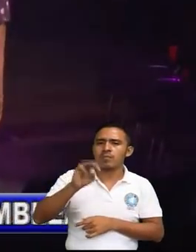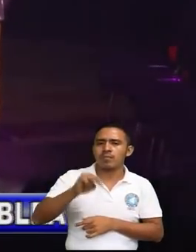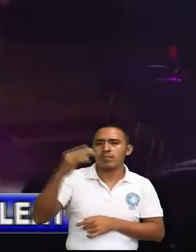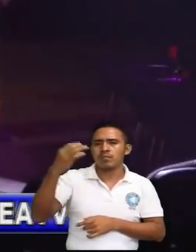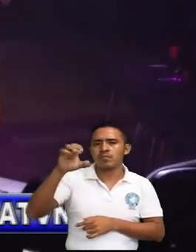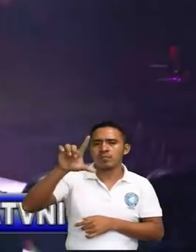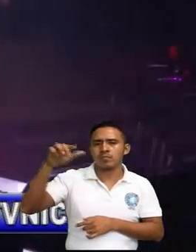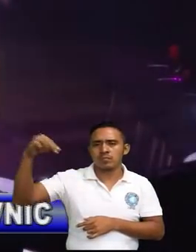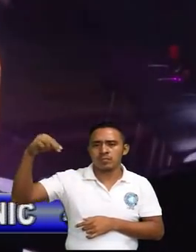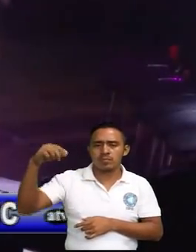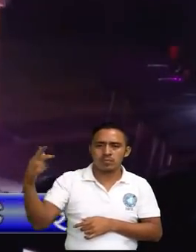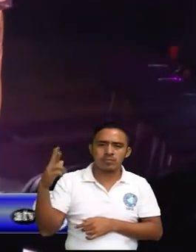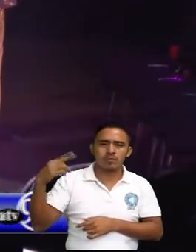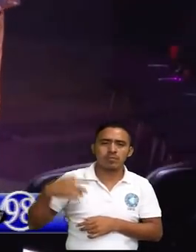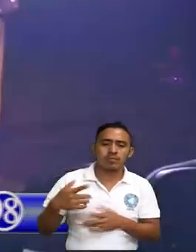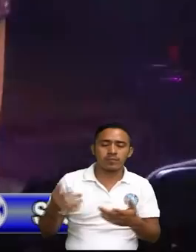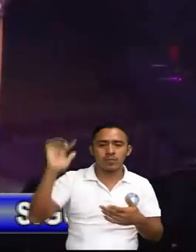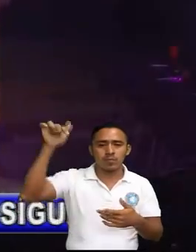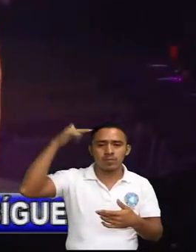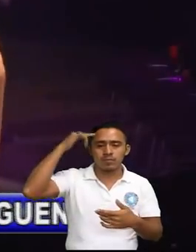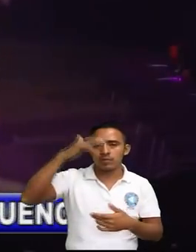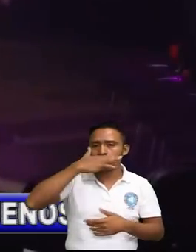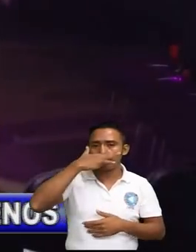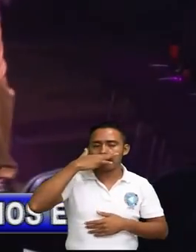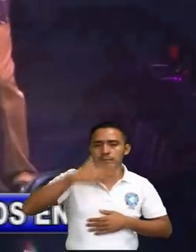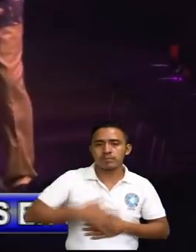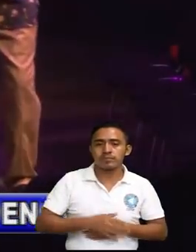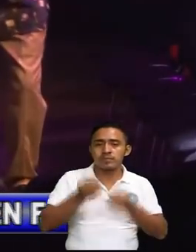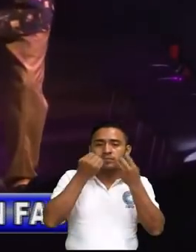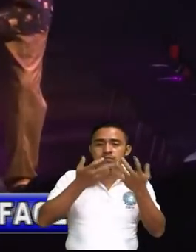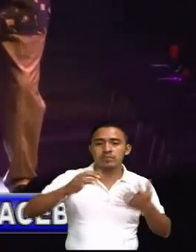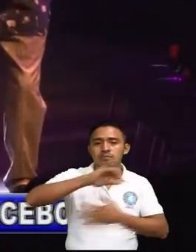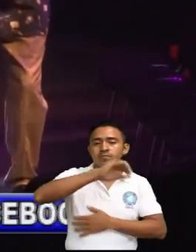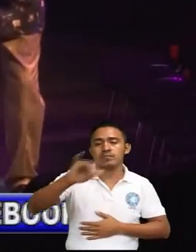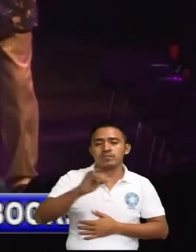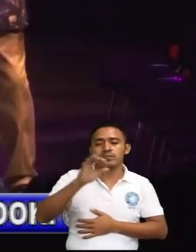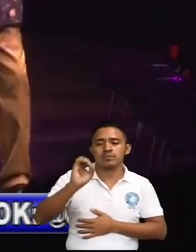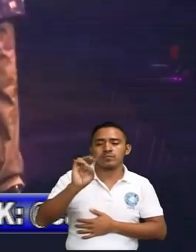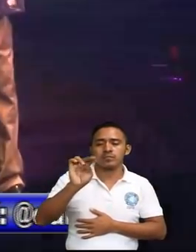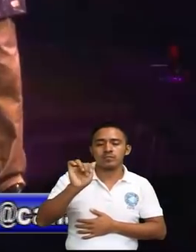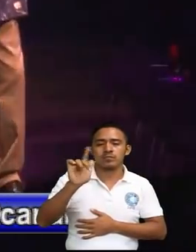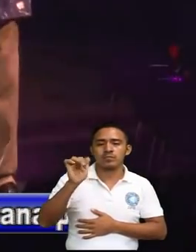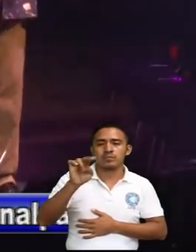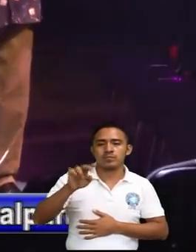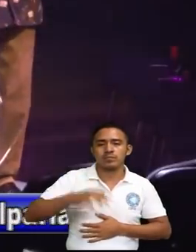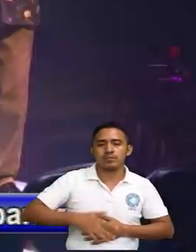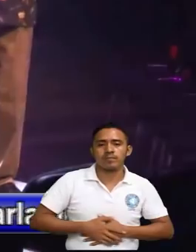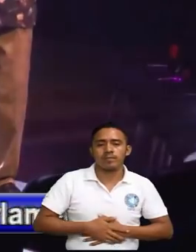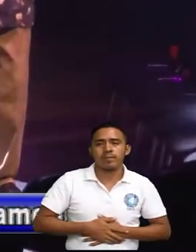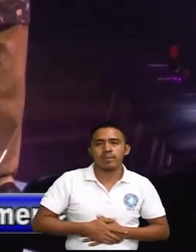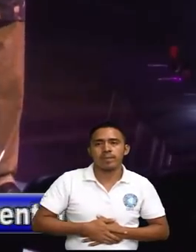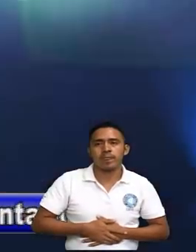gobierno sandinista. Con cámara de Rubén Castro, informó para el canal parlamentario Jonathan Castro.